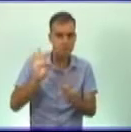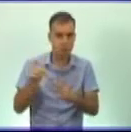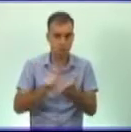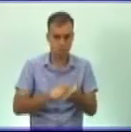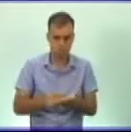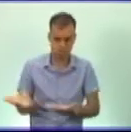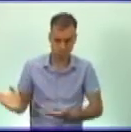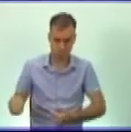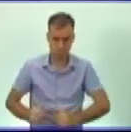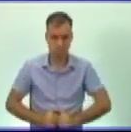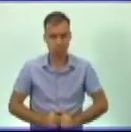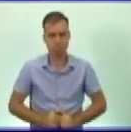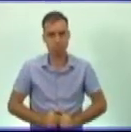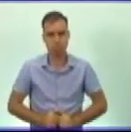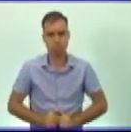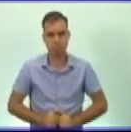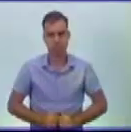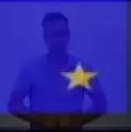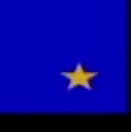copiar.